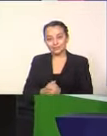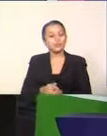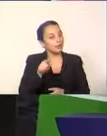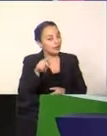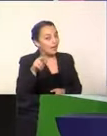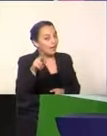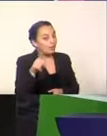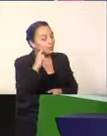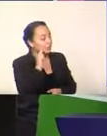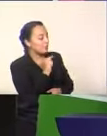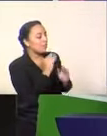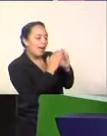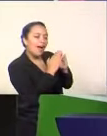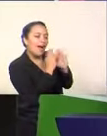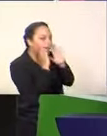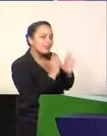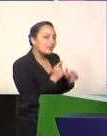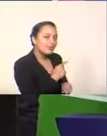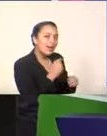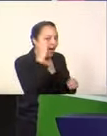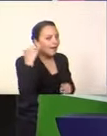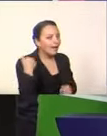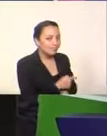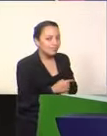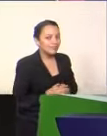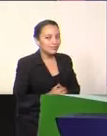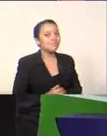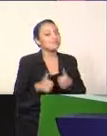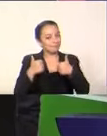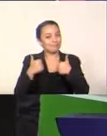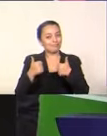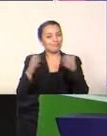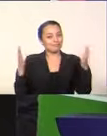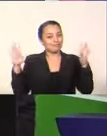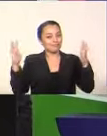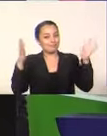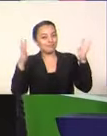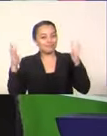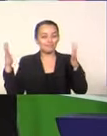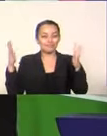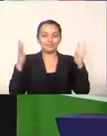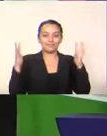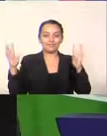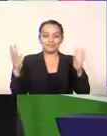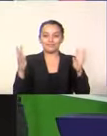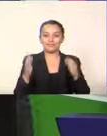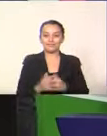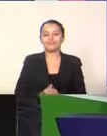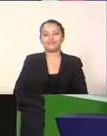amiguitos? ¿Le damos el aval a Alejandra? Bueno, pueden aplaudir en sus canciones. Hasta aquí escuché, ¿no? Bueno,